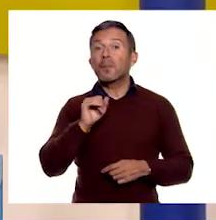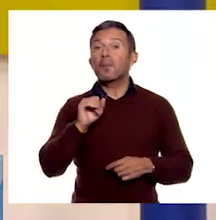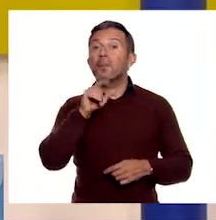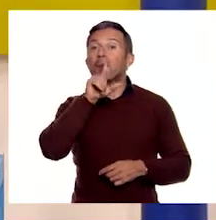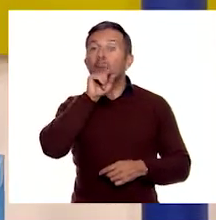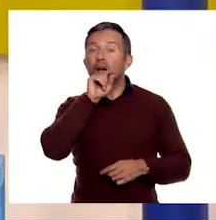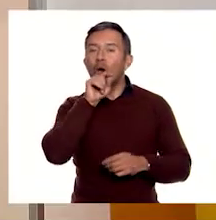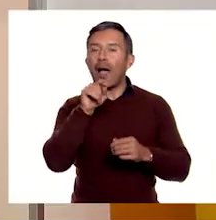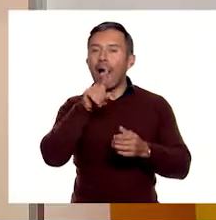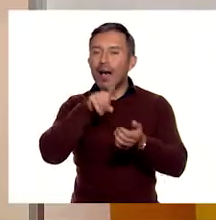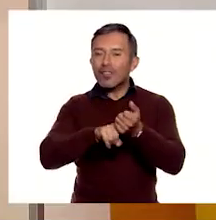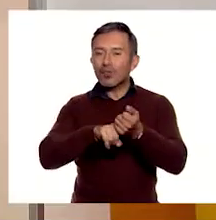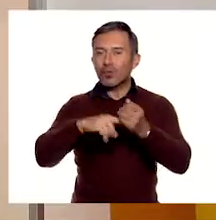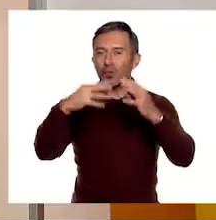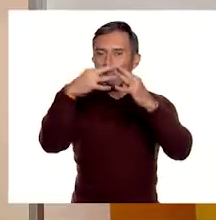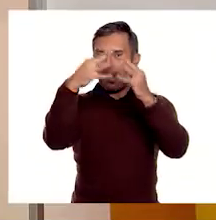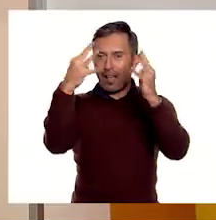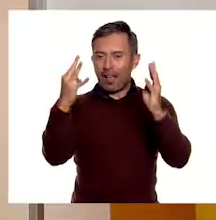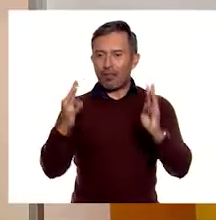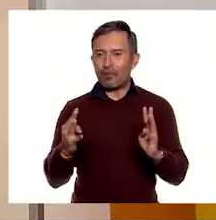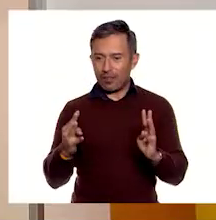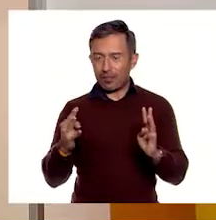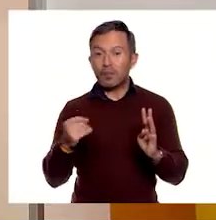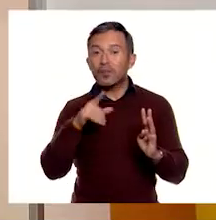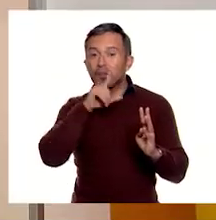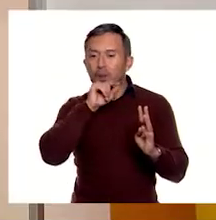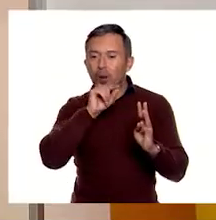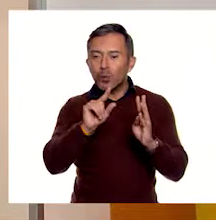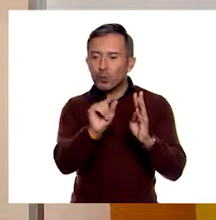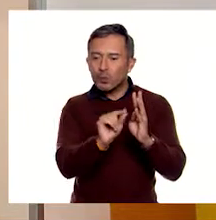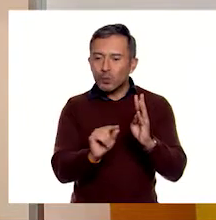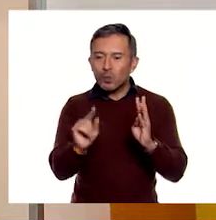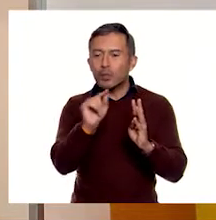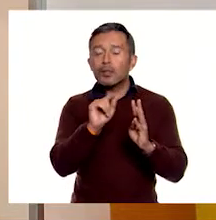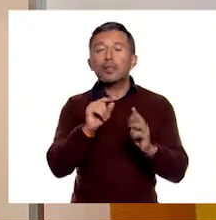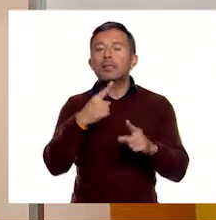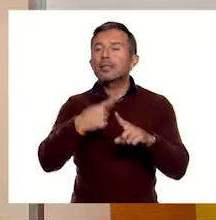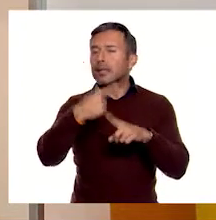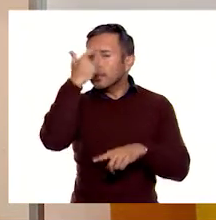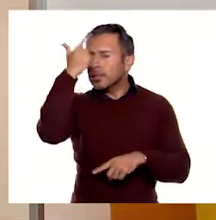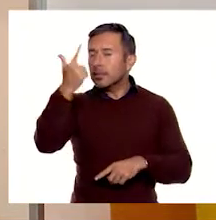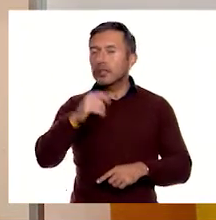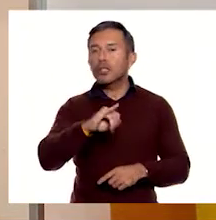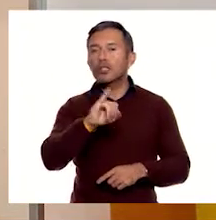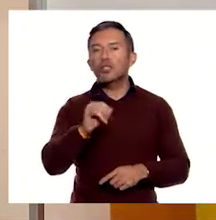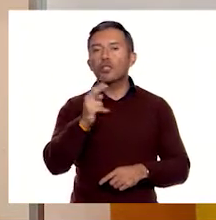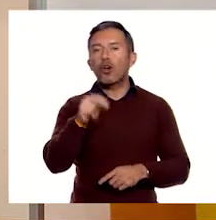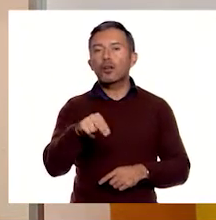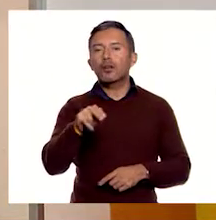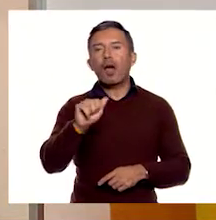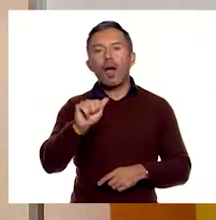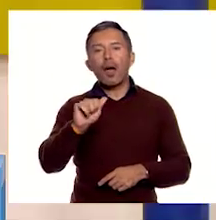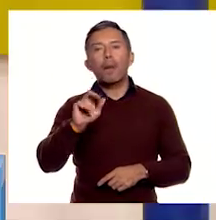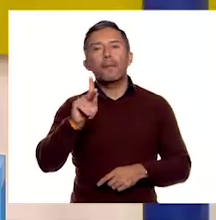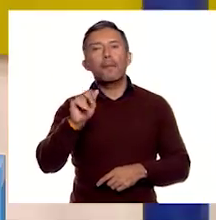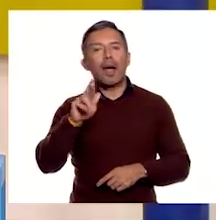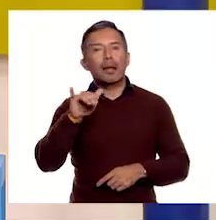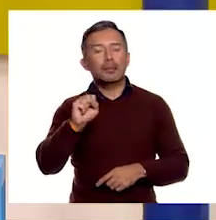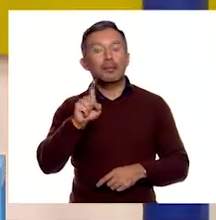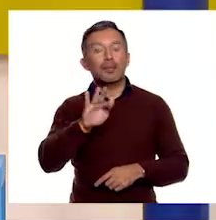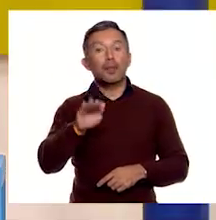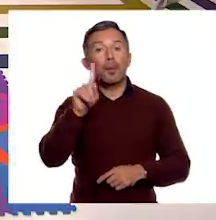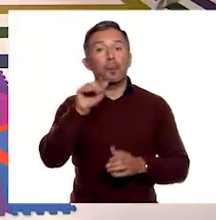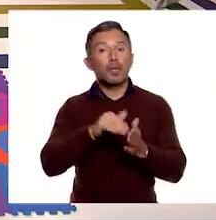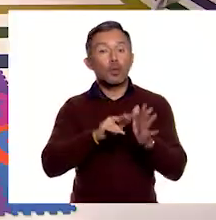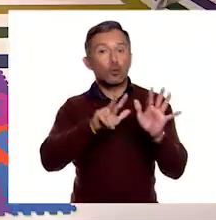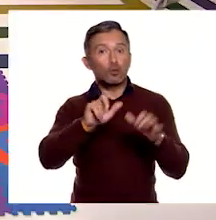con un pajarito. De la jaula. Muy bien. Por John Ayrton Paris en 1824. Él era un doctor